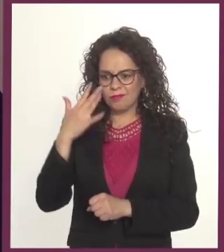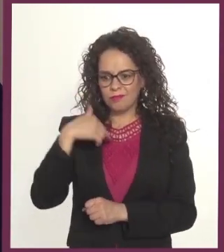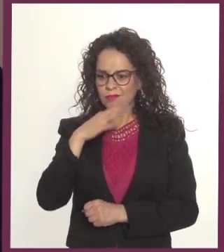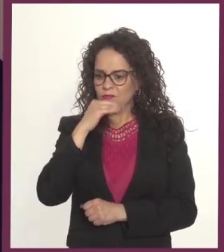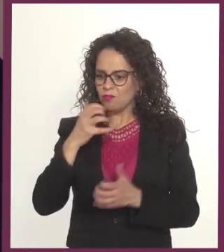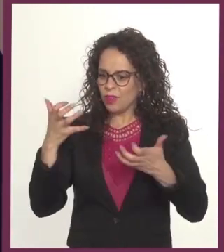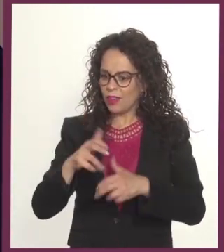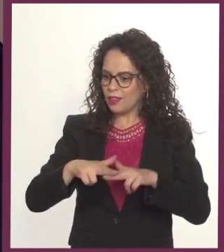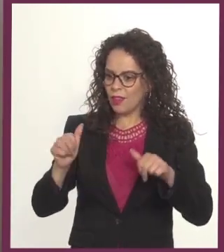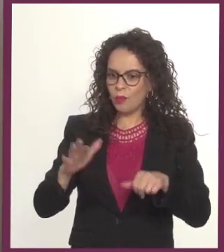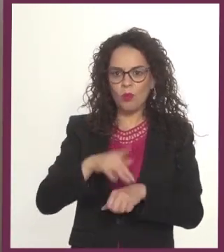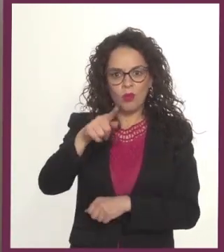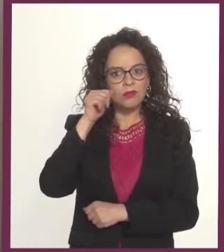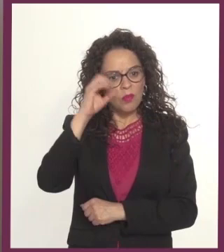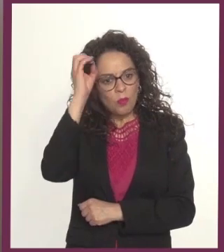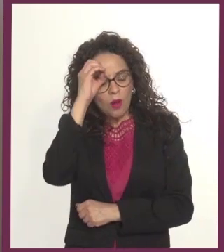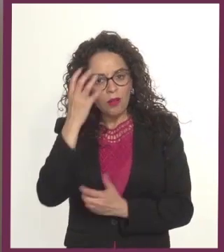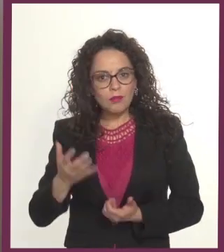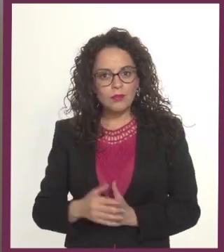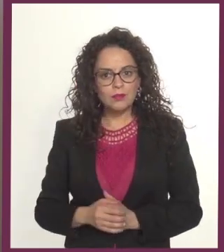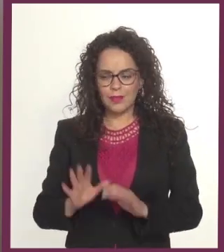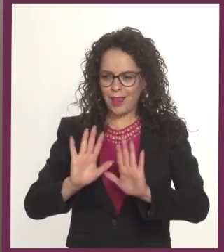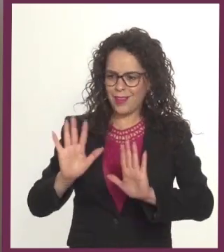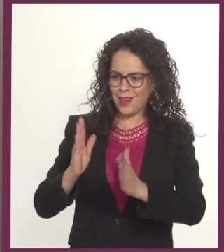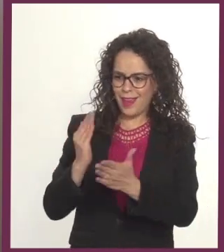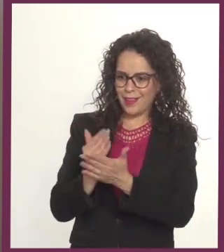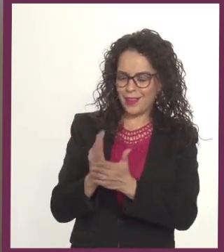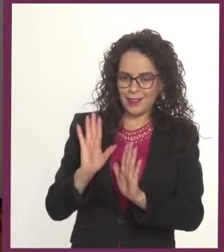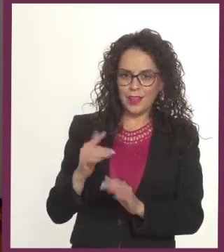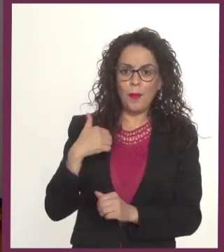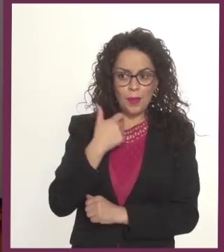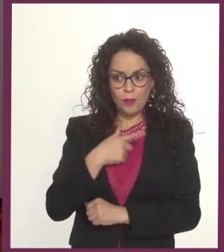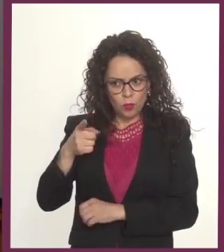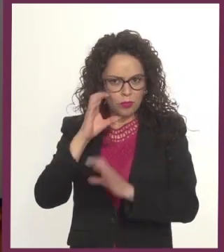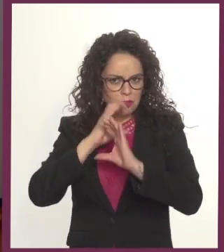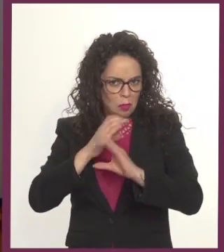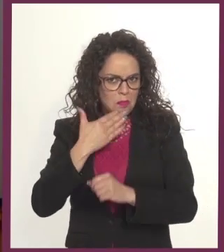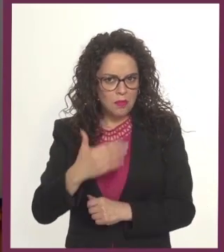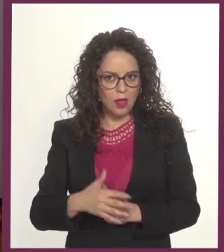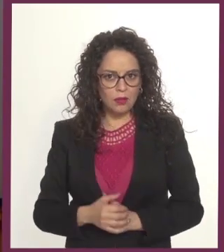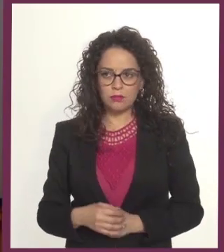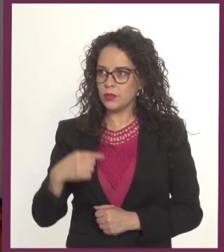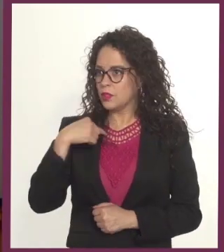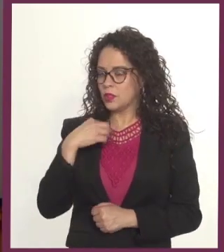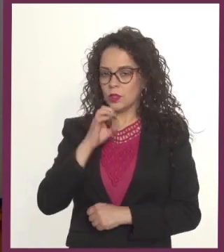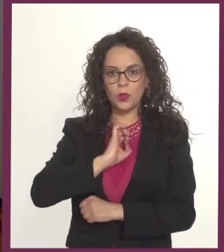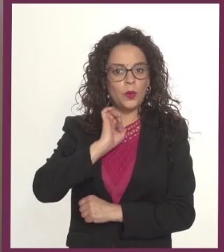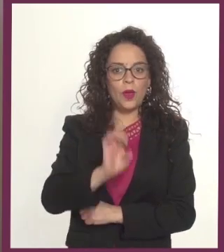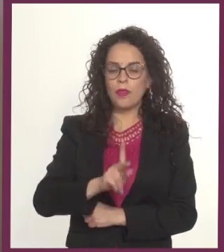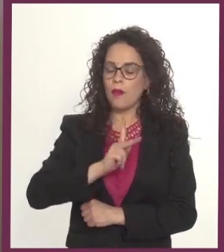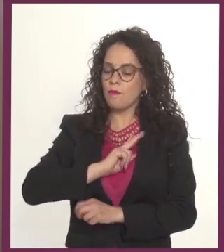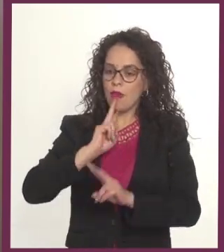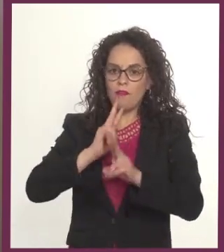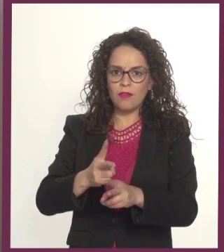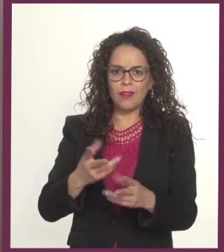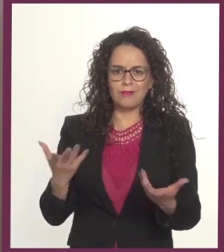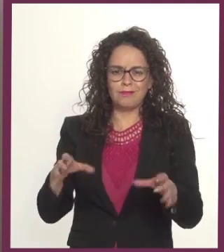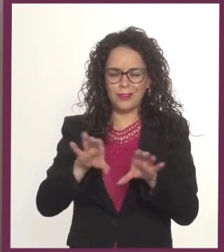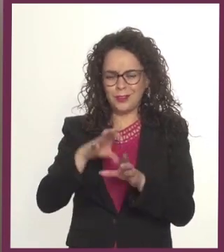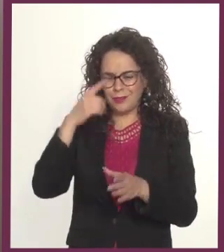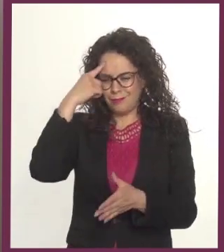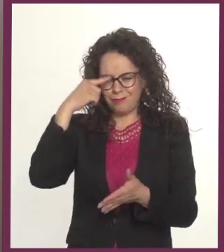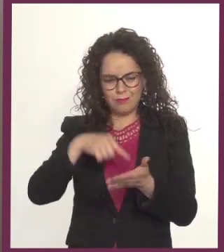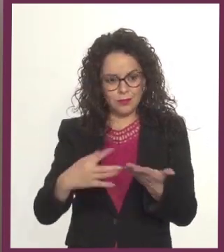que alguien opine. Ay, ya, en serio. Me gusta cómo cantas. Yo odio mi voz. Ay, ¿cómo crees? Mira.